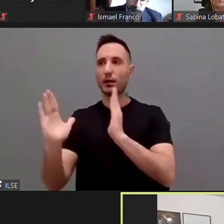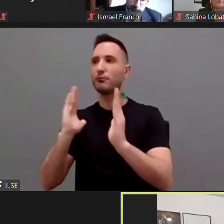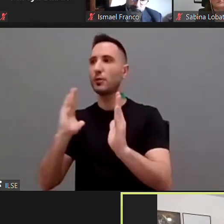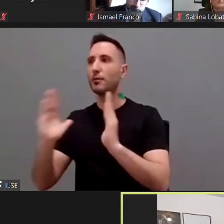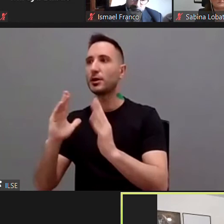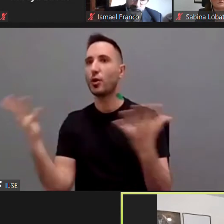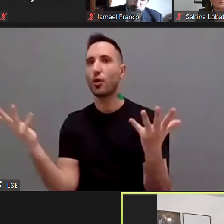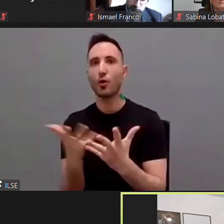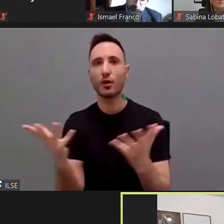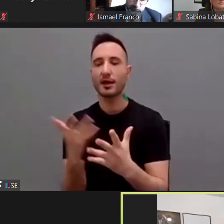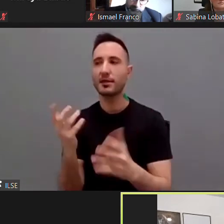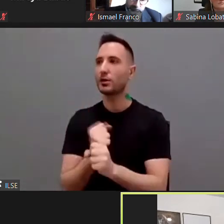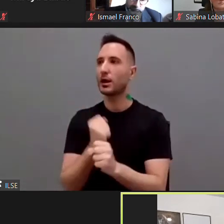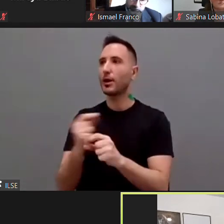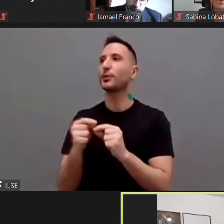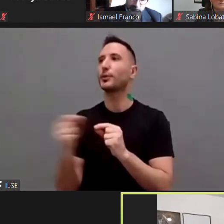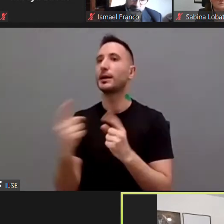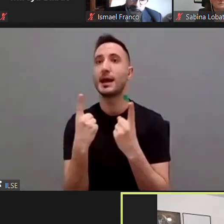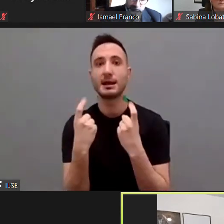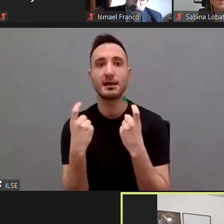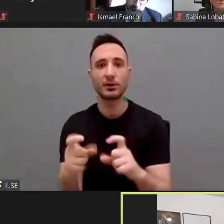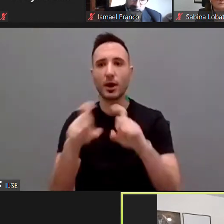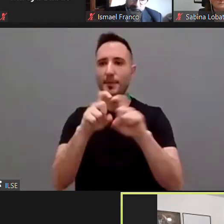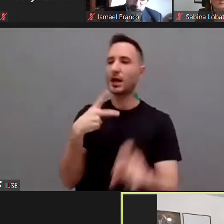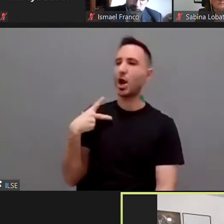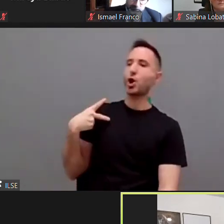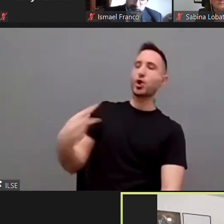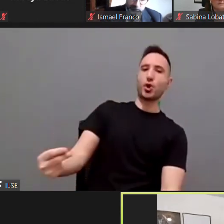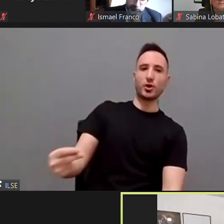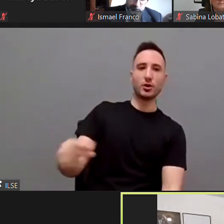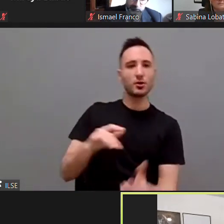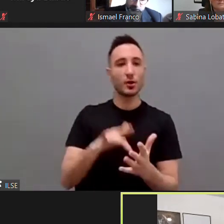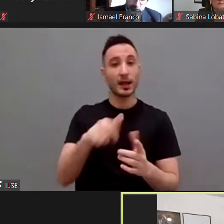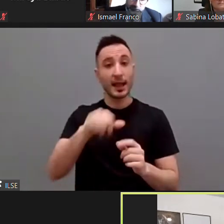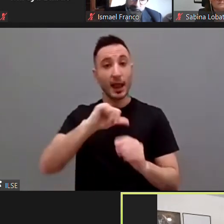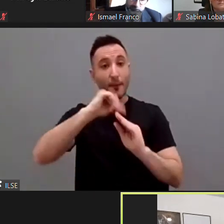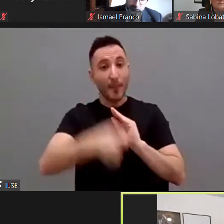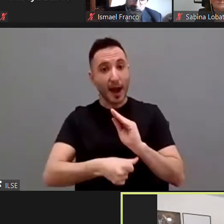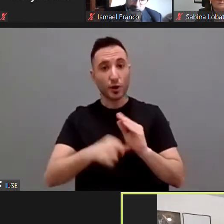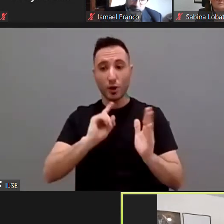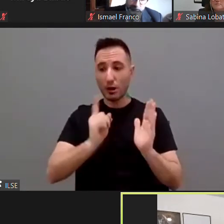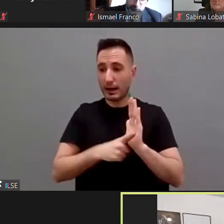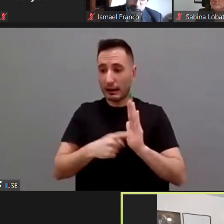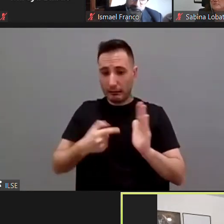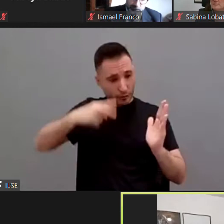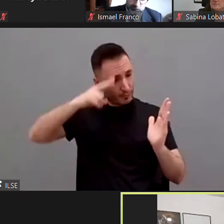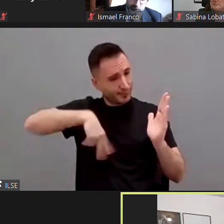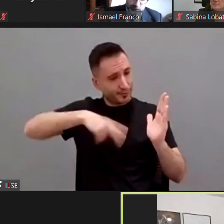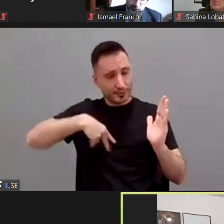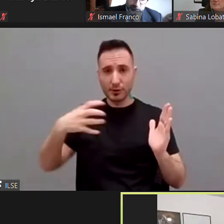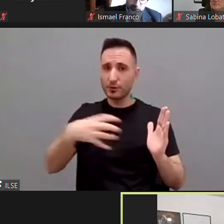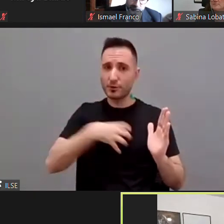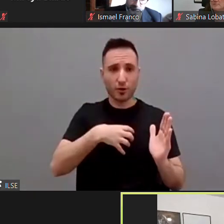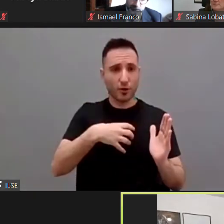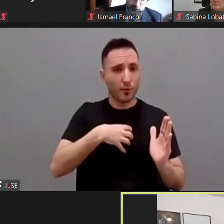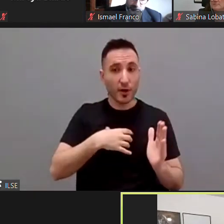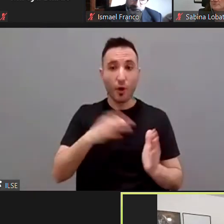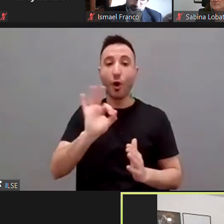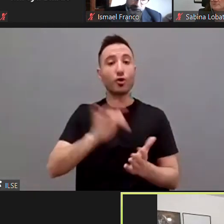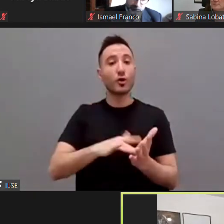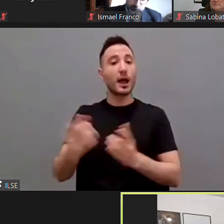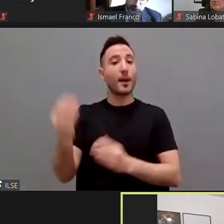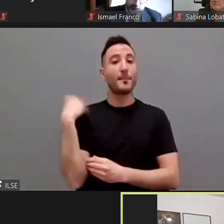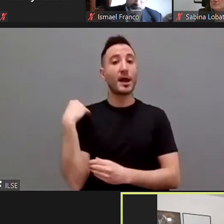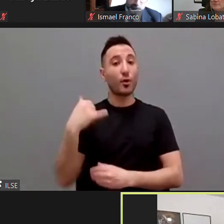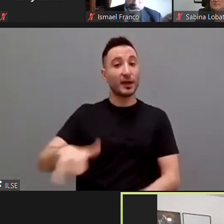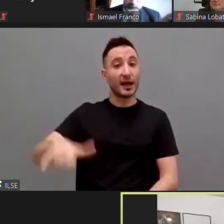la que no hay ningún marco legal al que agarrarte, en la que nos llegan las consultas legales al teléfono marido de la conciliación y no podemos decir nada, porque realmente todo